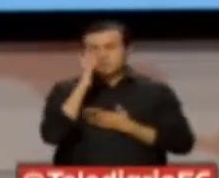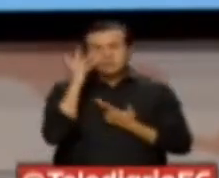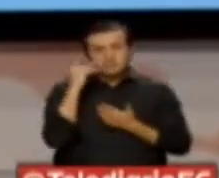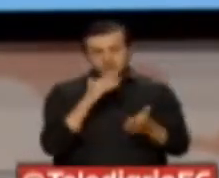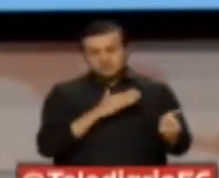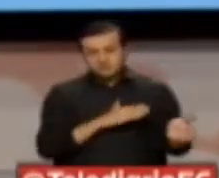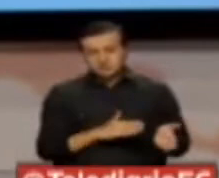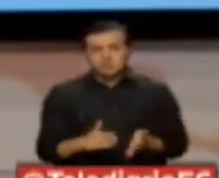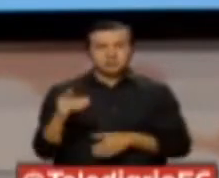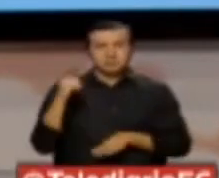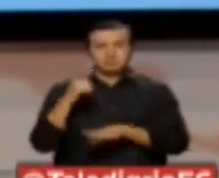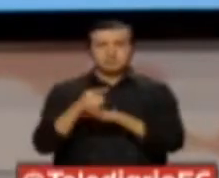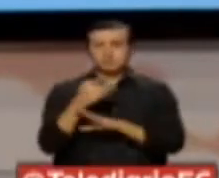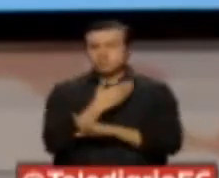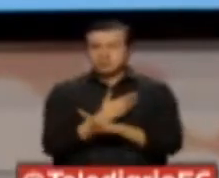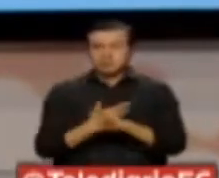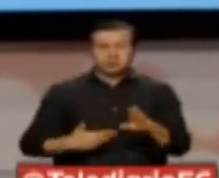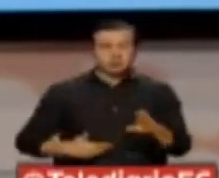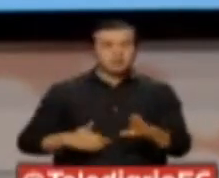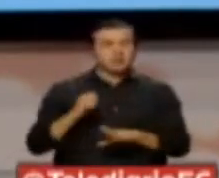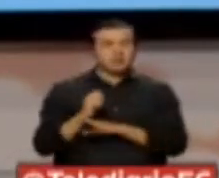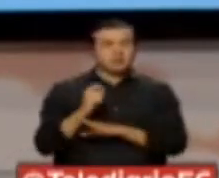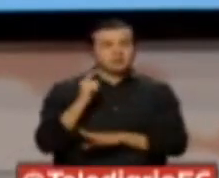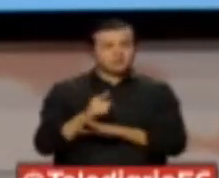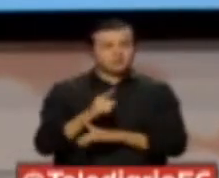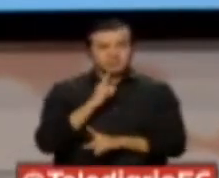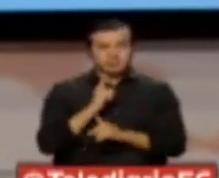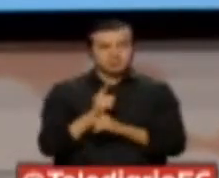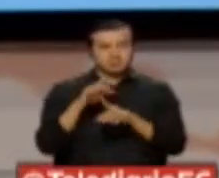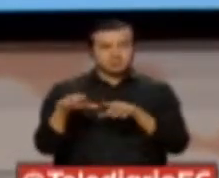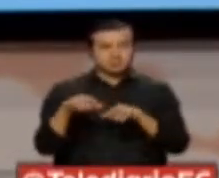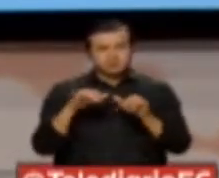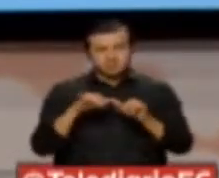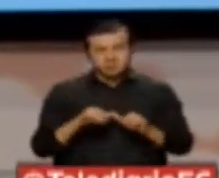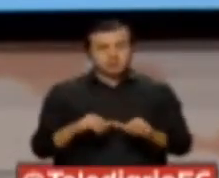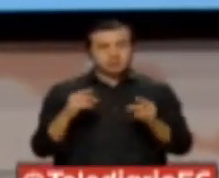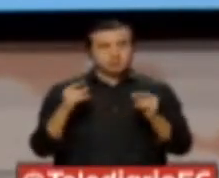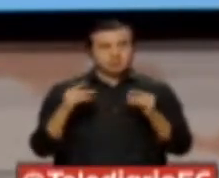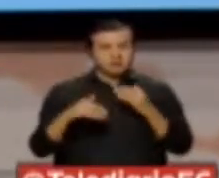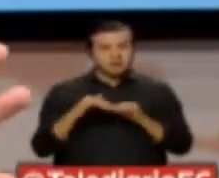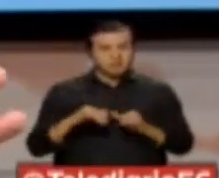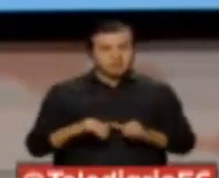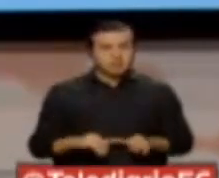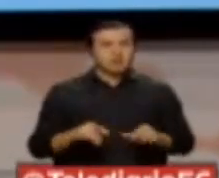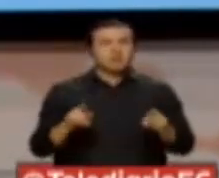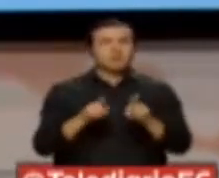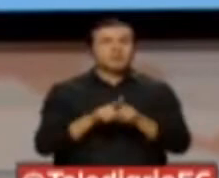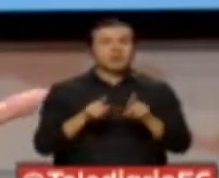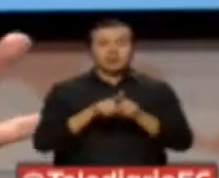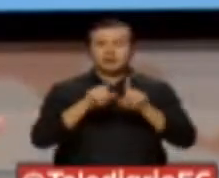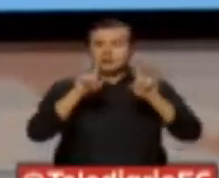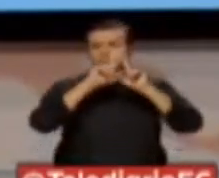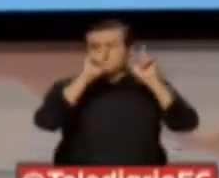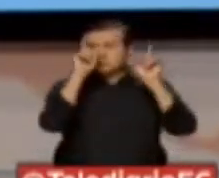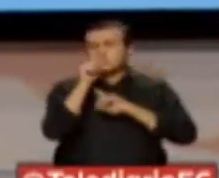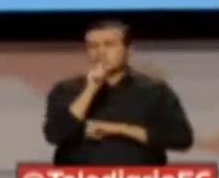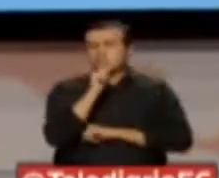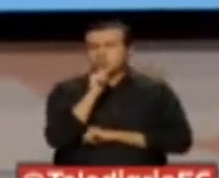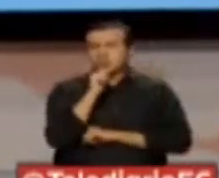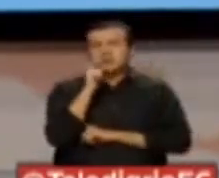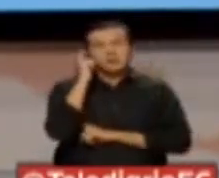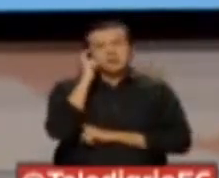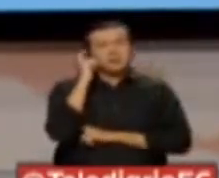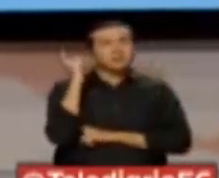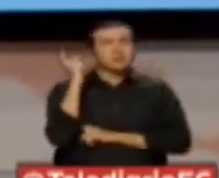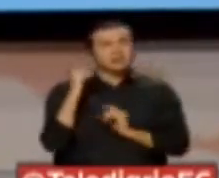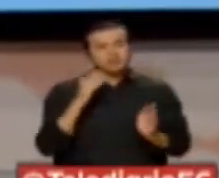demandado y exigido presidente pero necesitamos actuar mucho más ágilmente como que fuera una empresa privada olvidarnos que estamos sector público